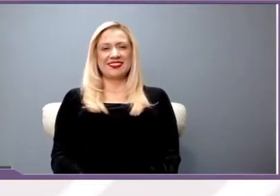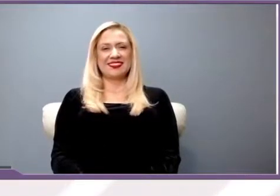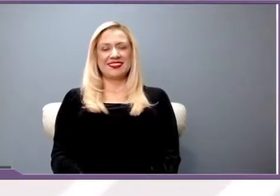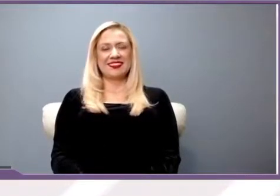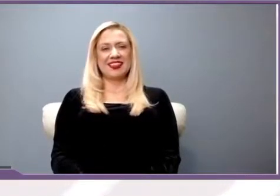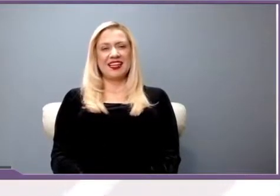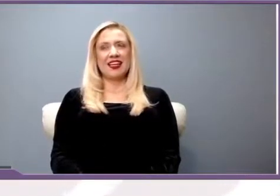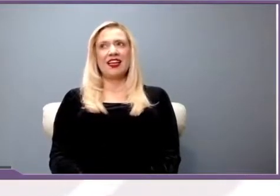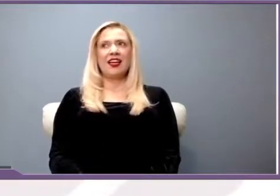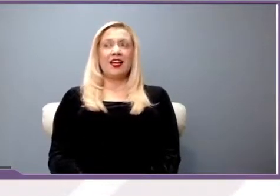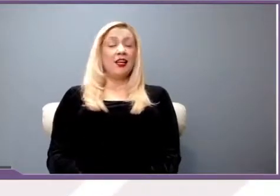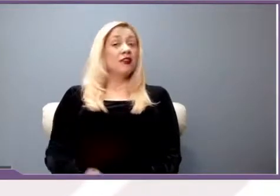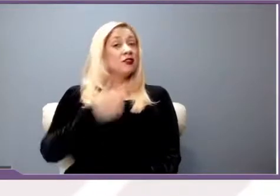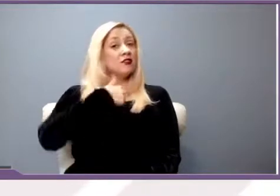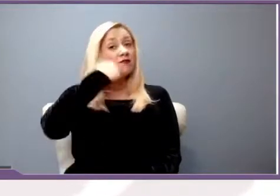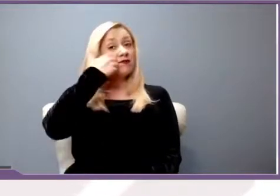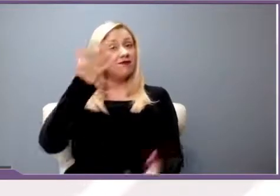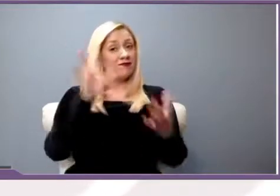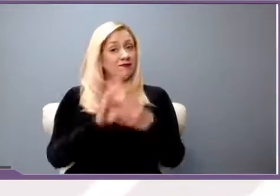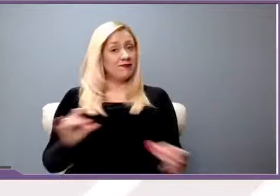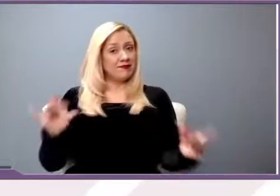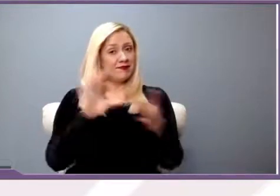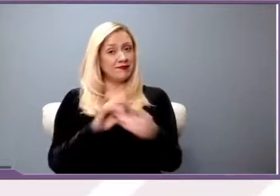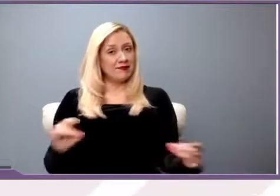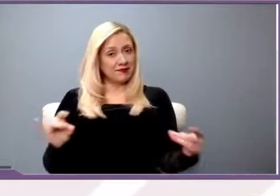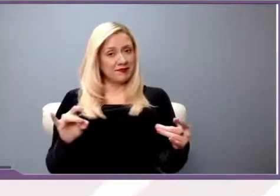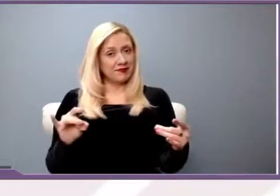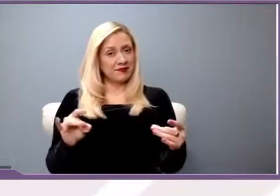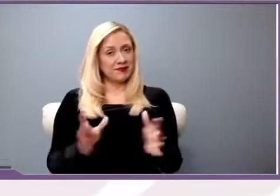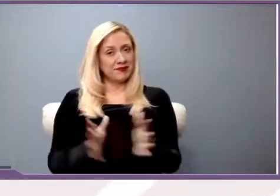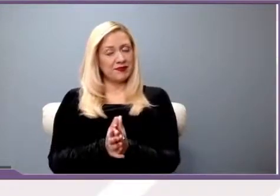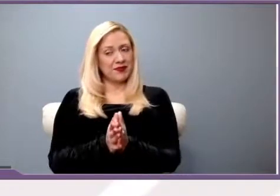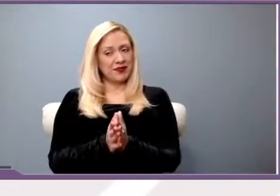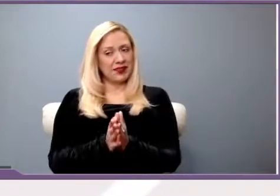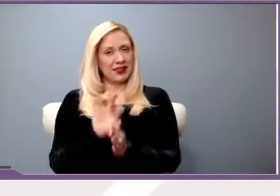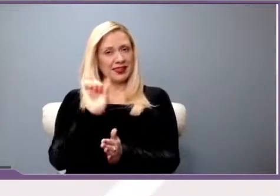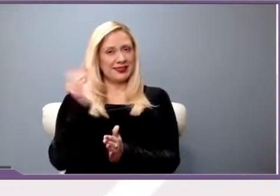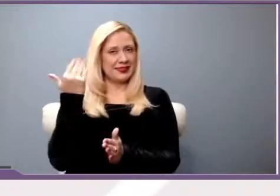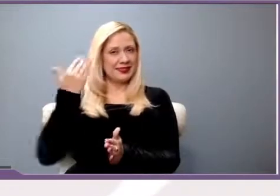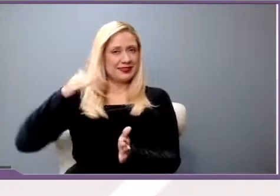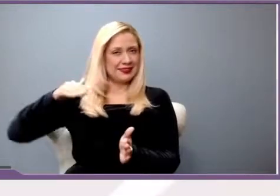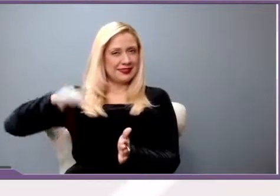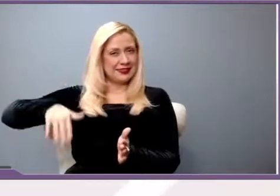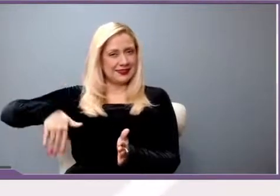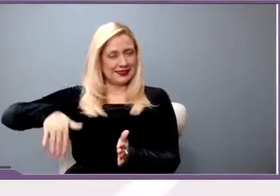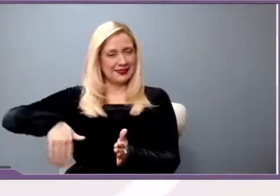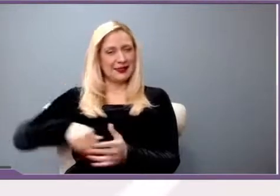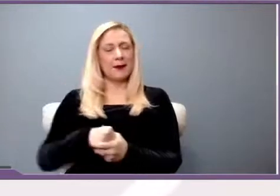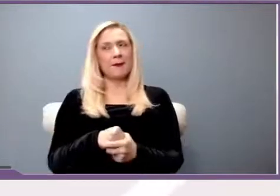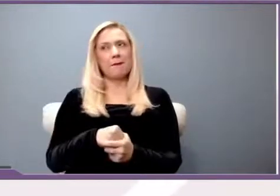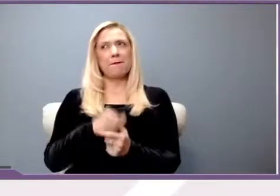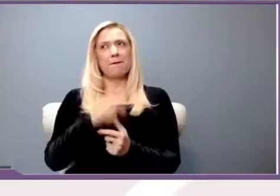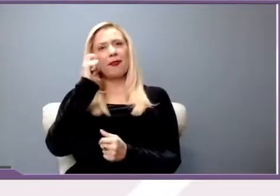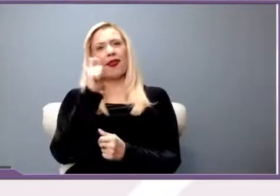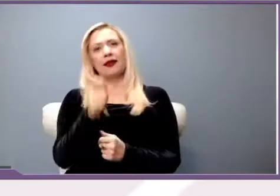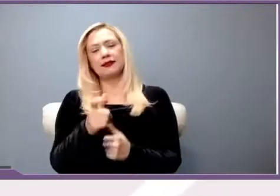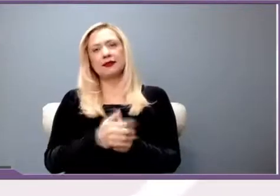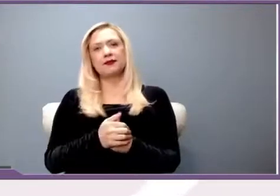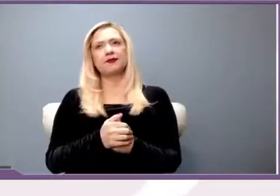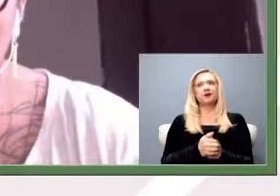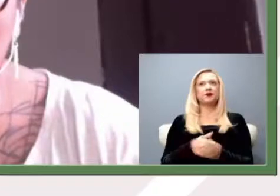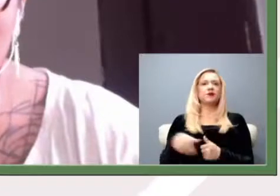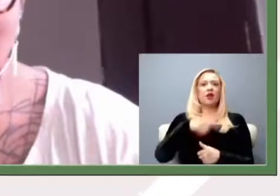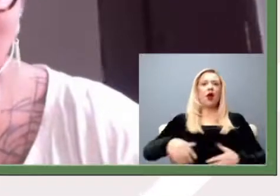Sí, pues bueno, voy a comenzar con el que mencioné ligeramente hace un momento, que tiene que ver con que los cuerpos